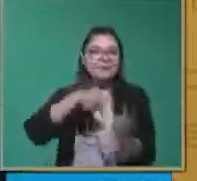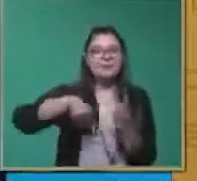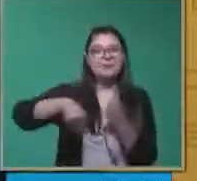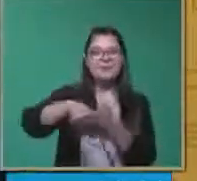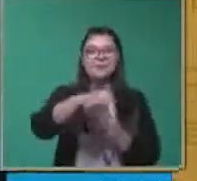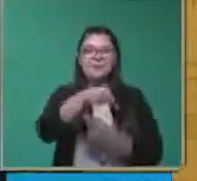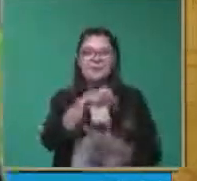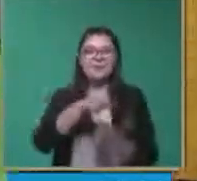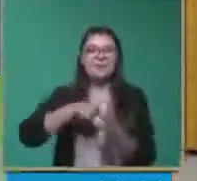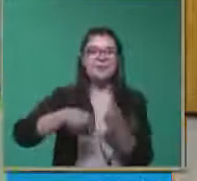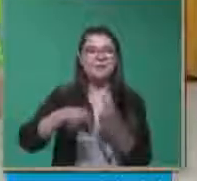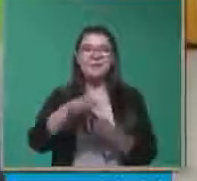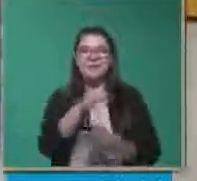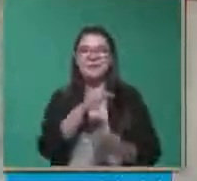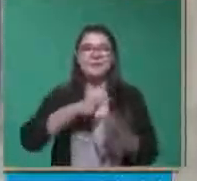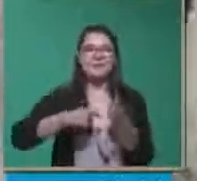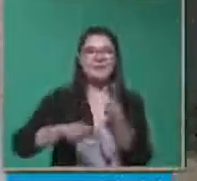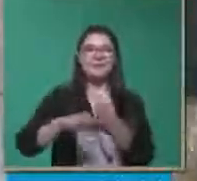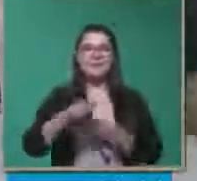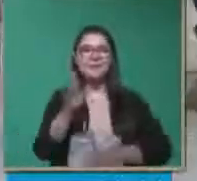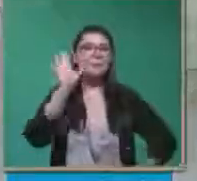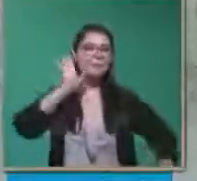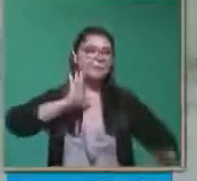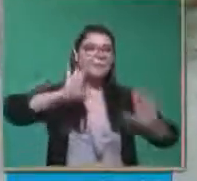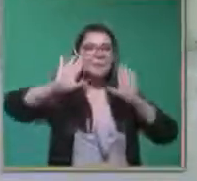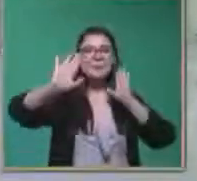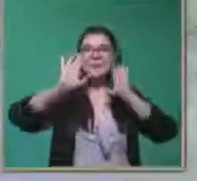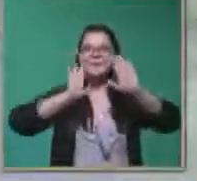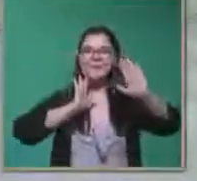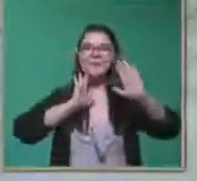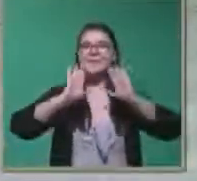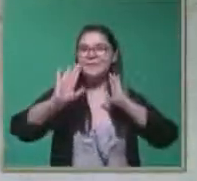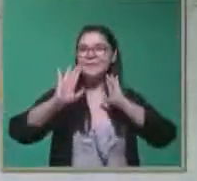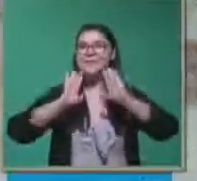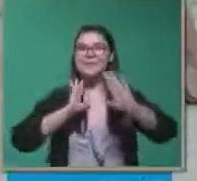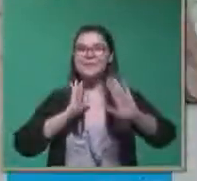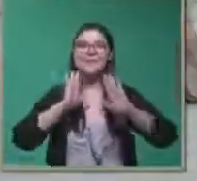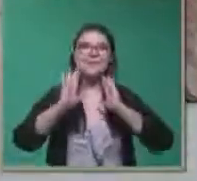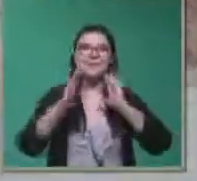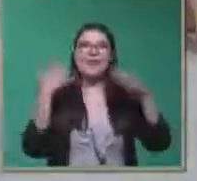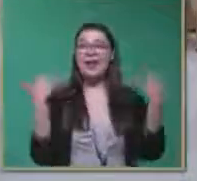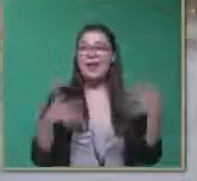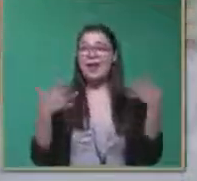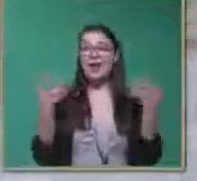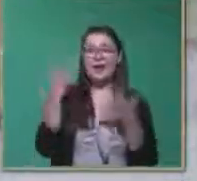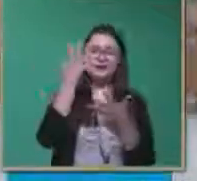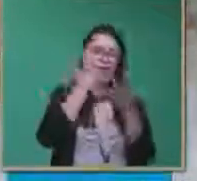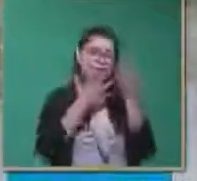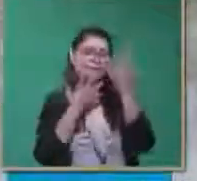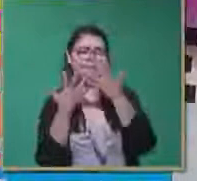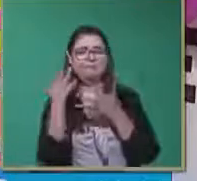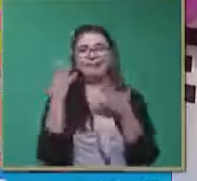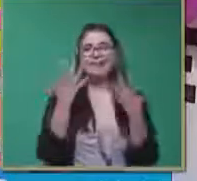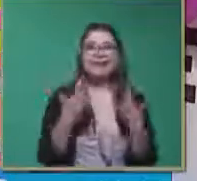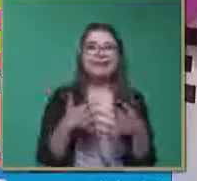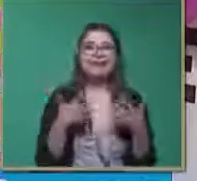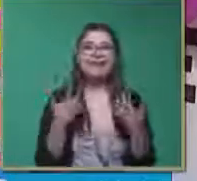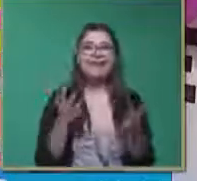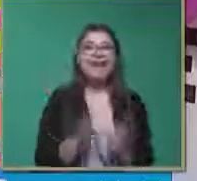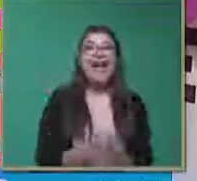música? Es sorpresa. ¡Qué miedo! ¡Ya lo mareé! Bueno, vamos a bailar.